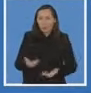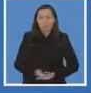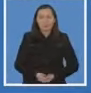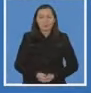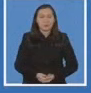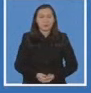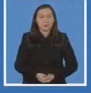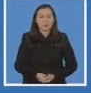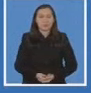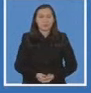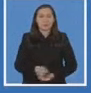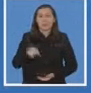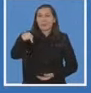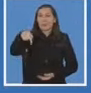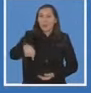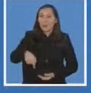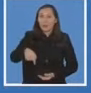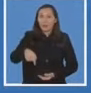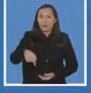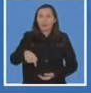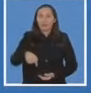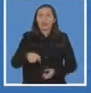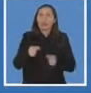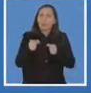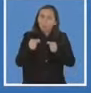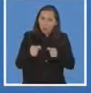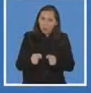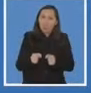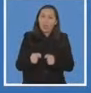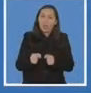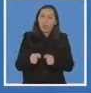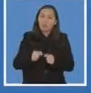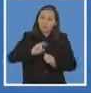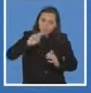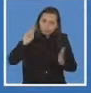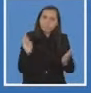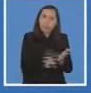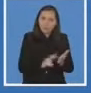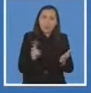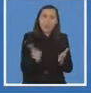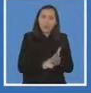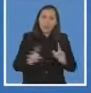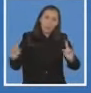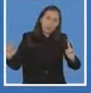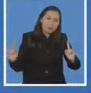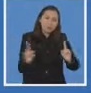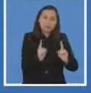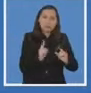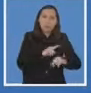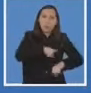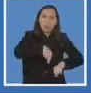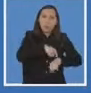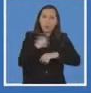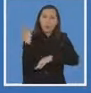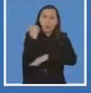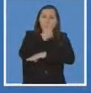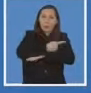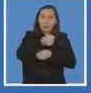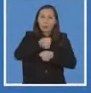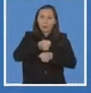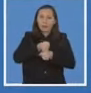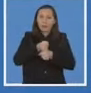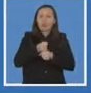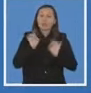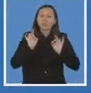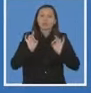Que hoy es posible que sea una realidad la reducción de la jornada laboral. Con esto